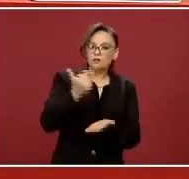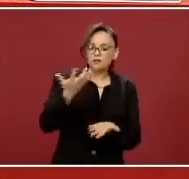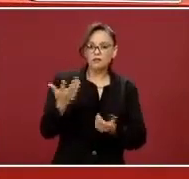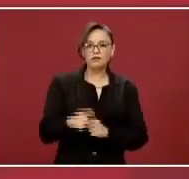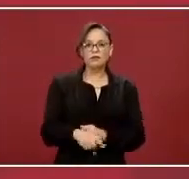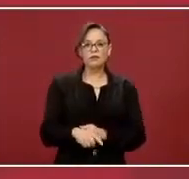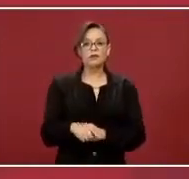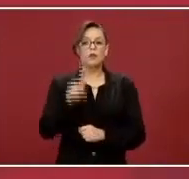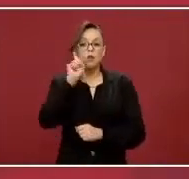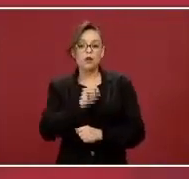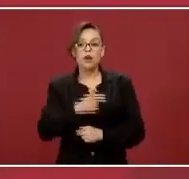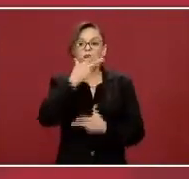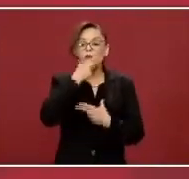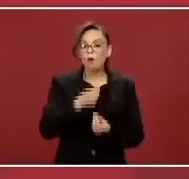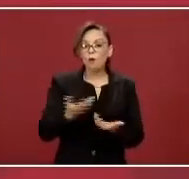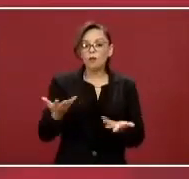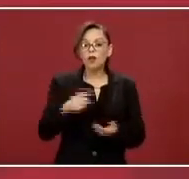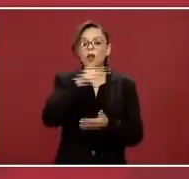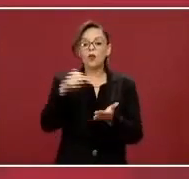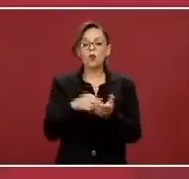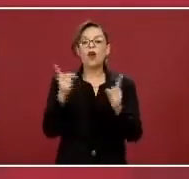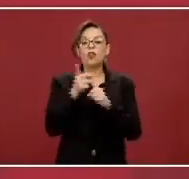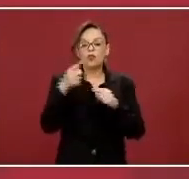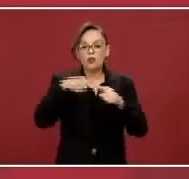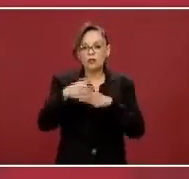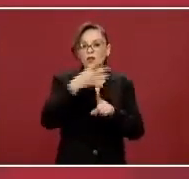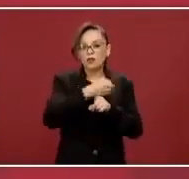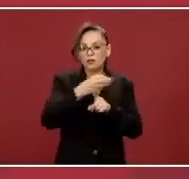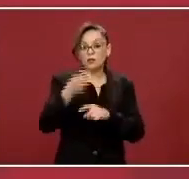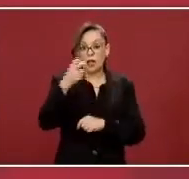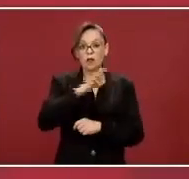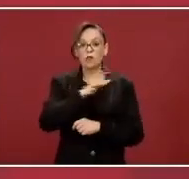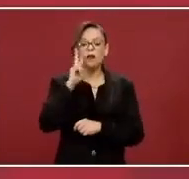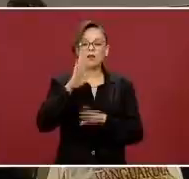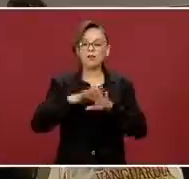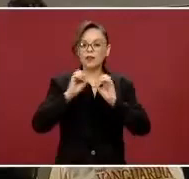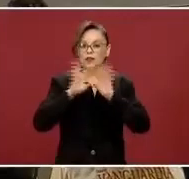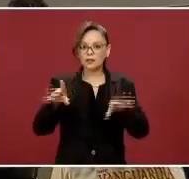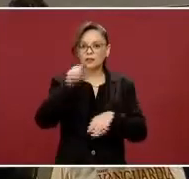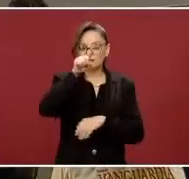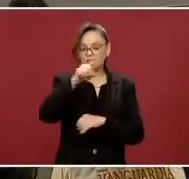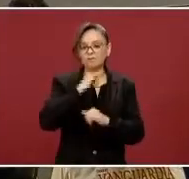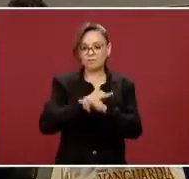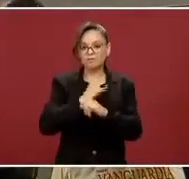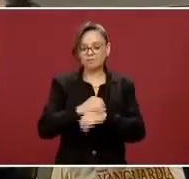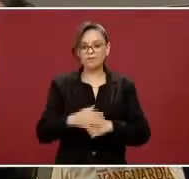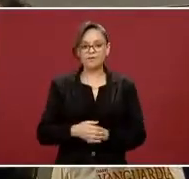sexos, sitios donde ocurren, pero ahí lo pueden ver todo esto en detalle. Melina, la última pregunta.